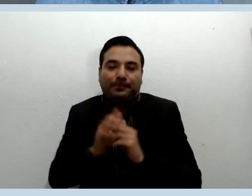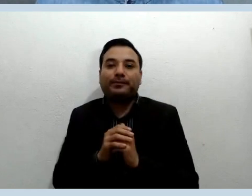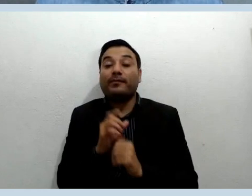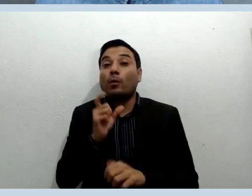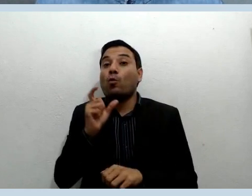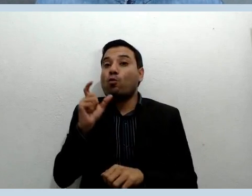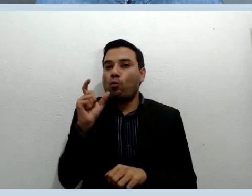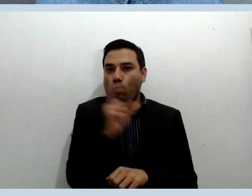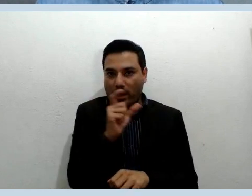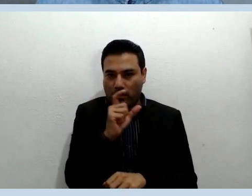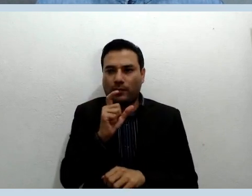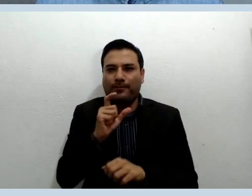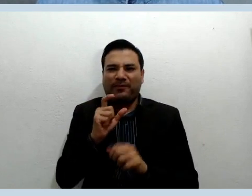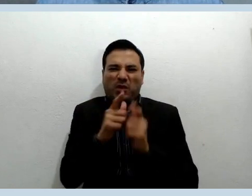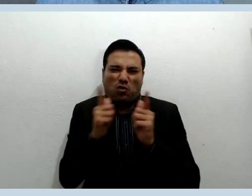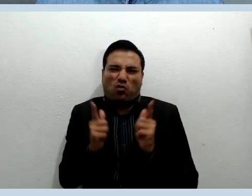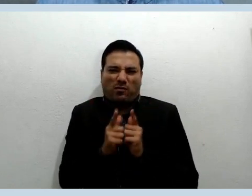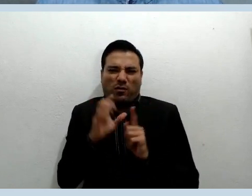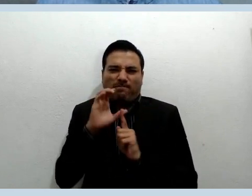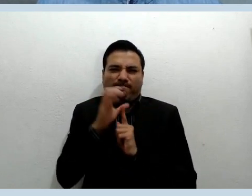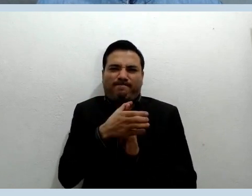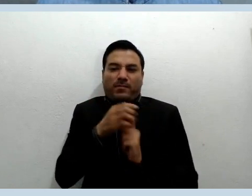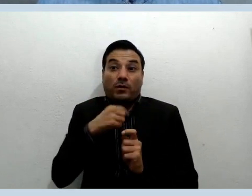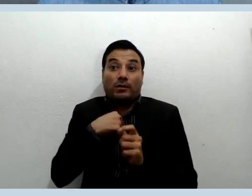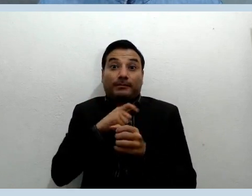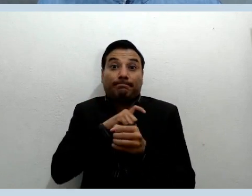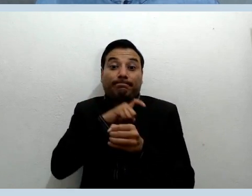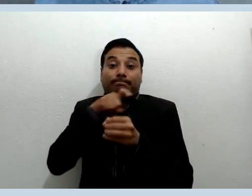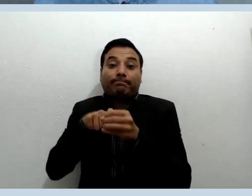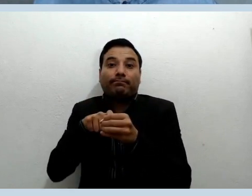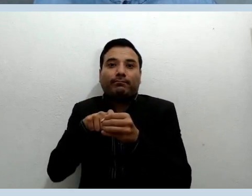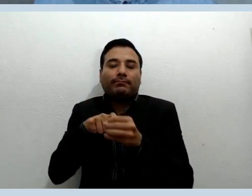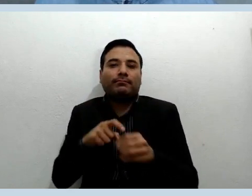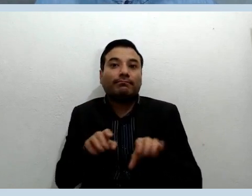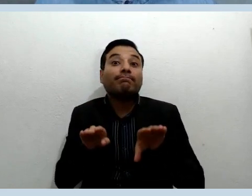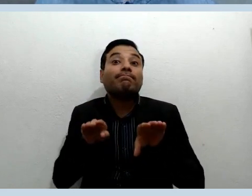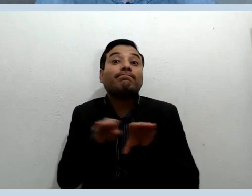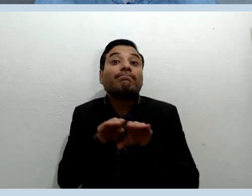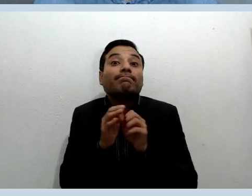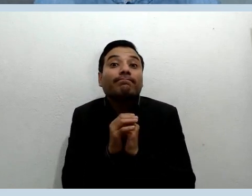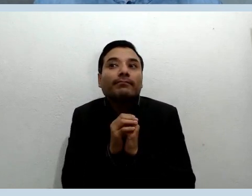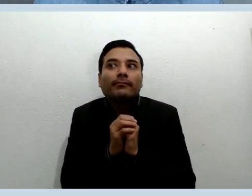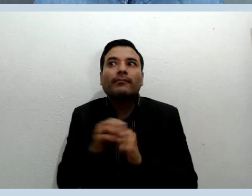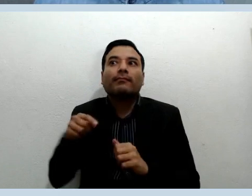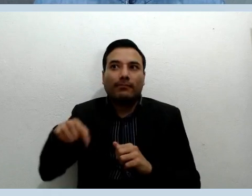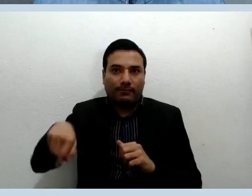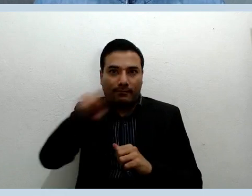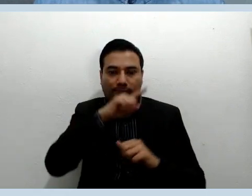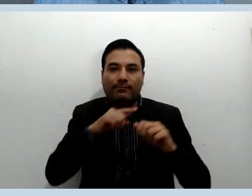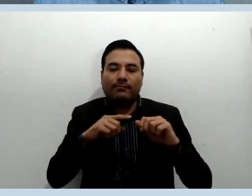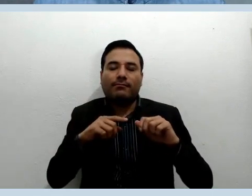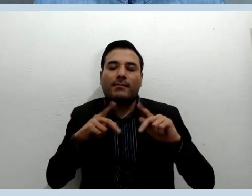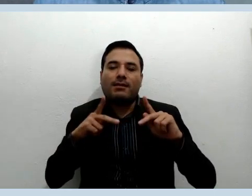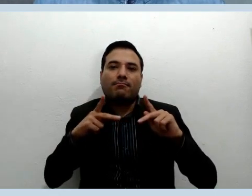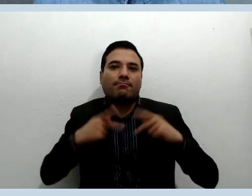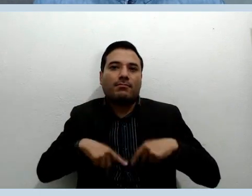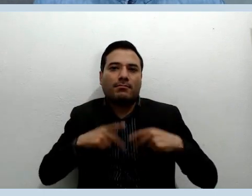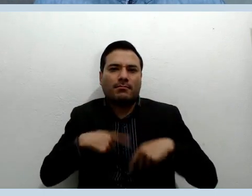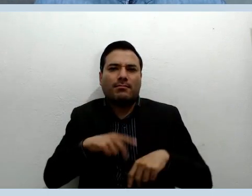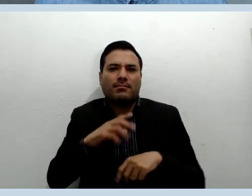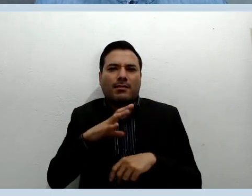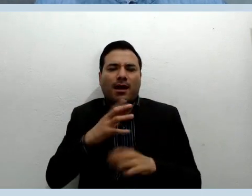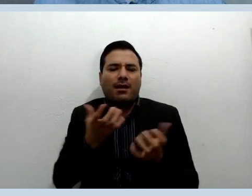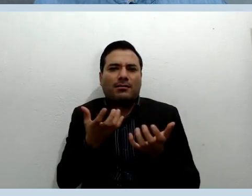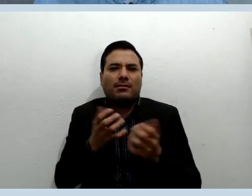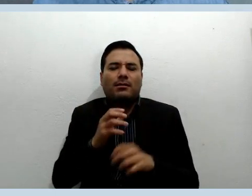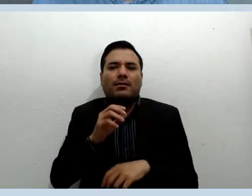eh justo fue con un guateque fui recibida con un guateque porque pues